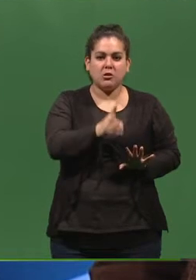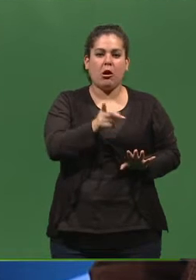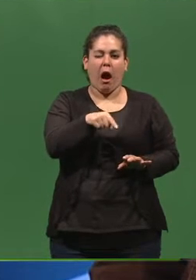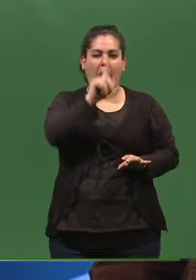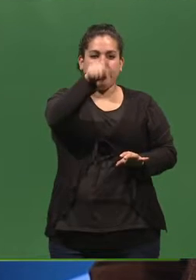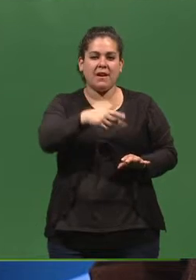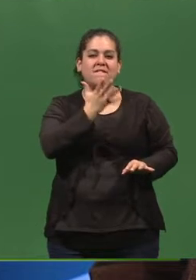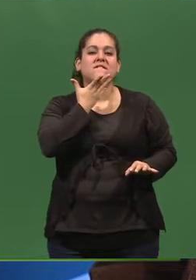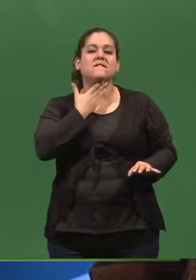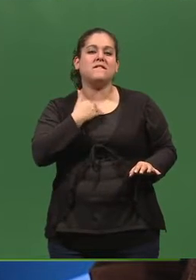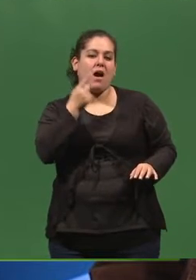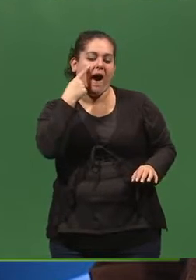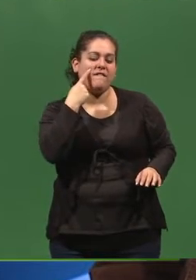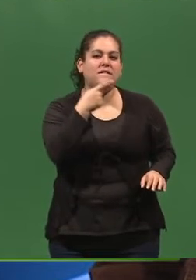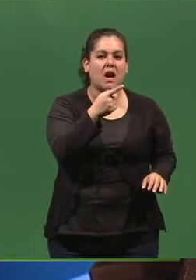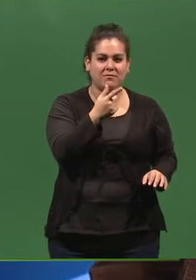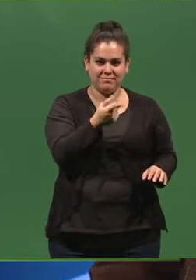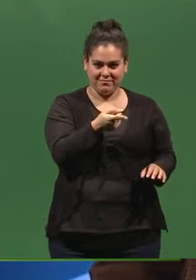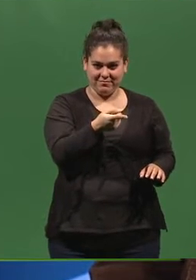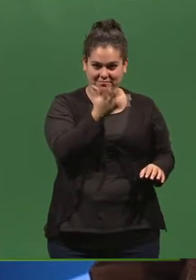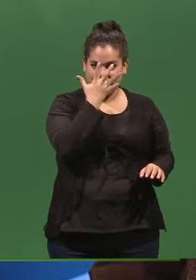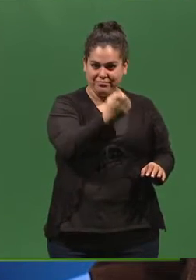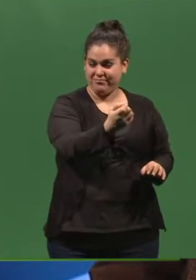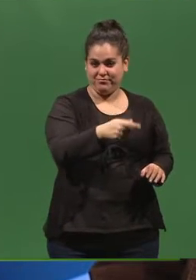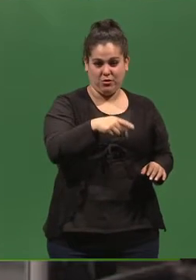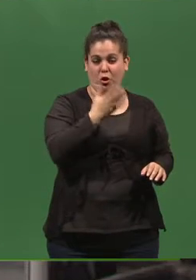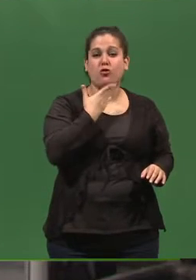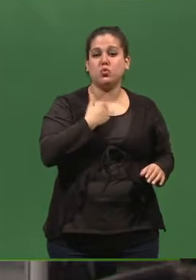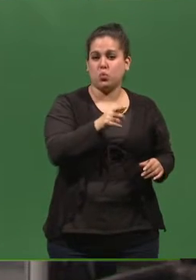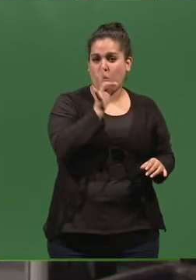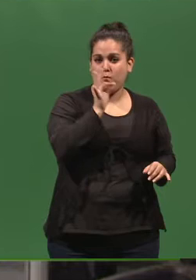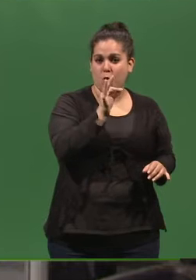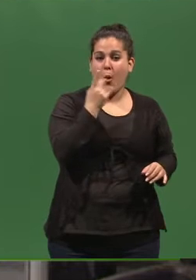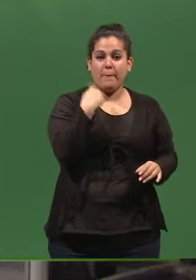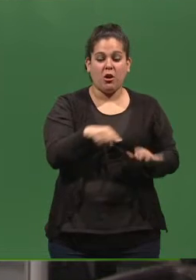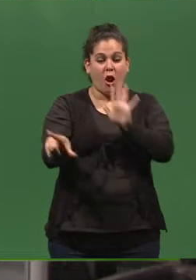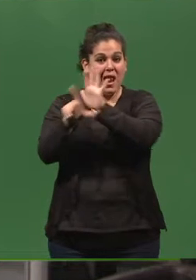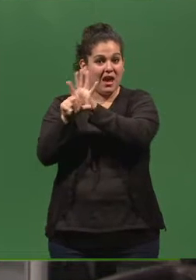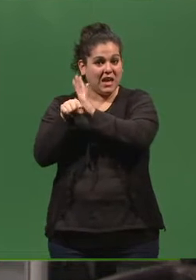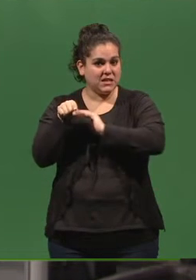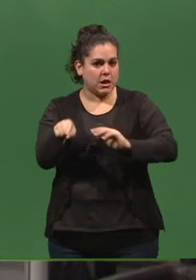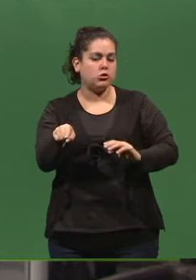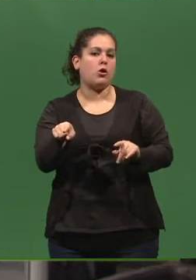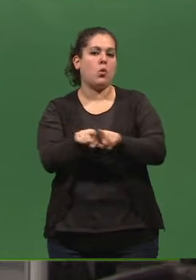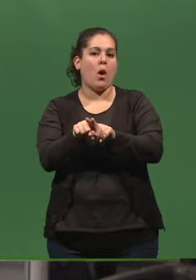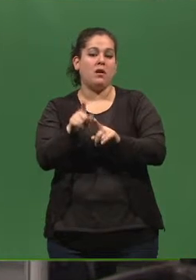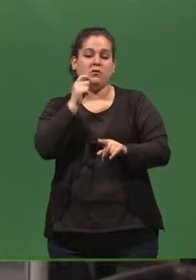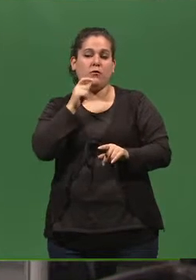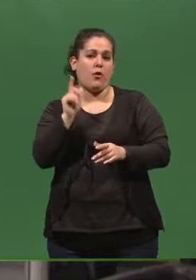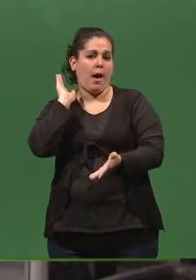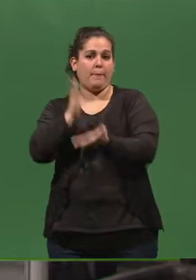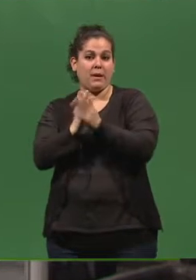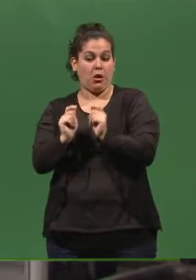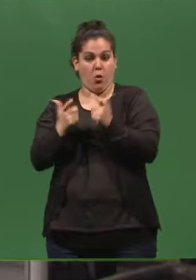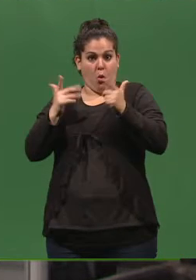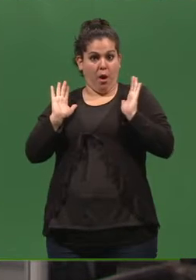como morbosa y atractiva para ese estrato social, o sea, del consumo. La legalización en las partes, la